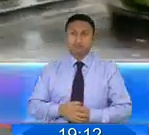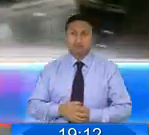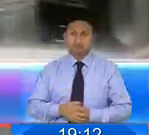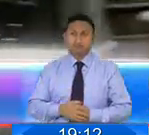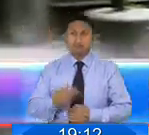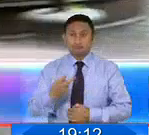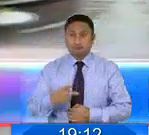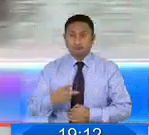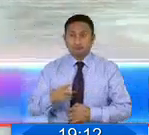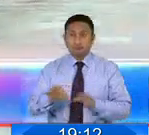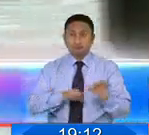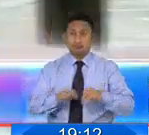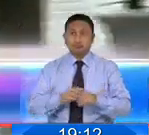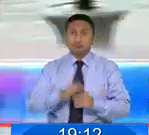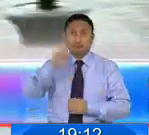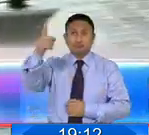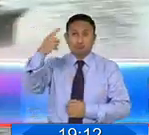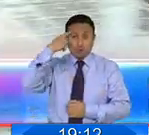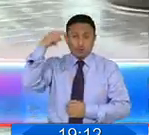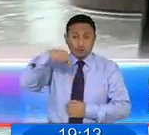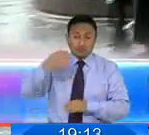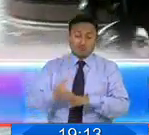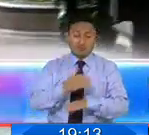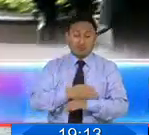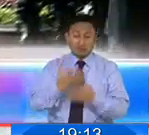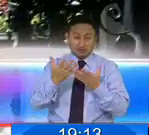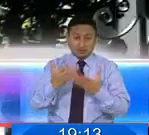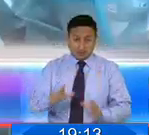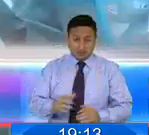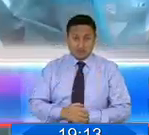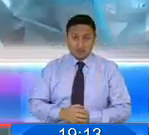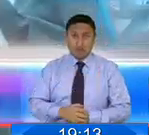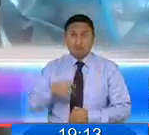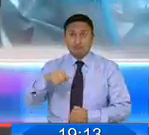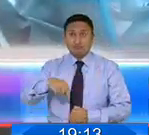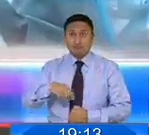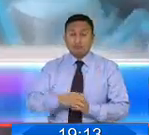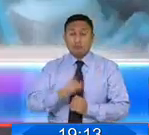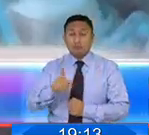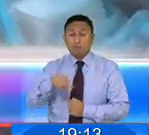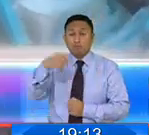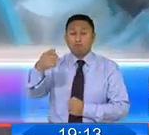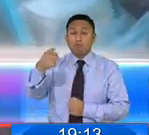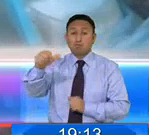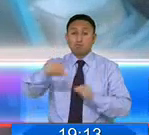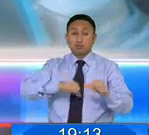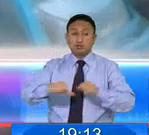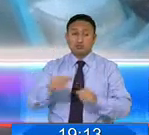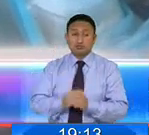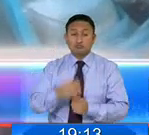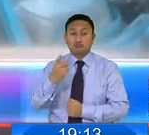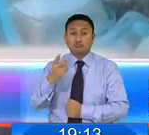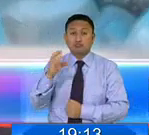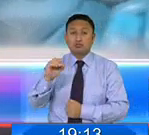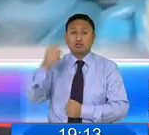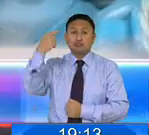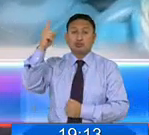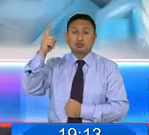también manifestó que el gobierno, antes de culminar su periodo constitucional, dejará a la próxima administración no menos de 20